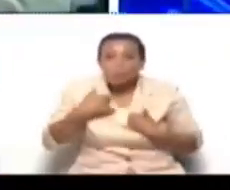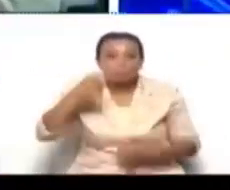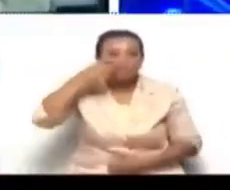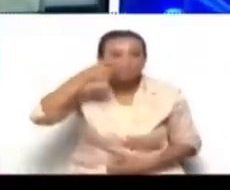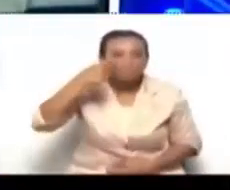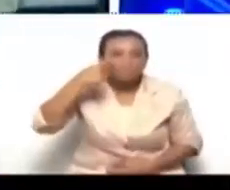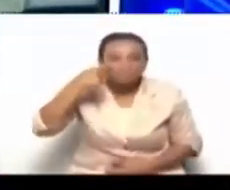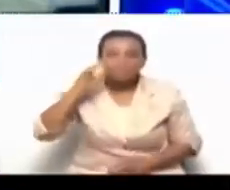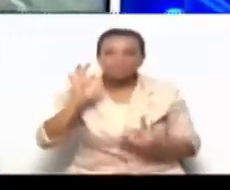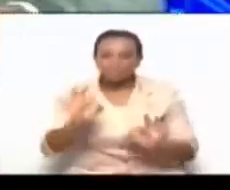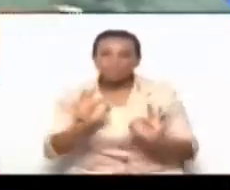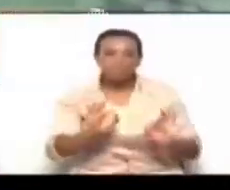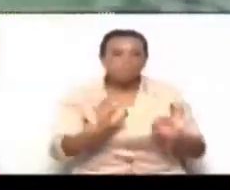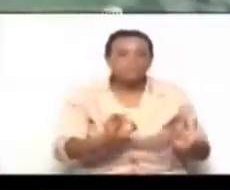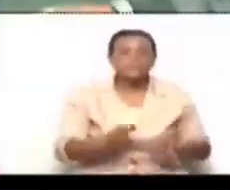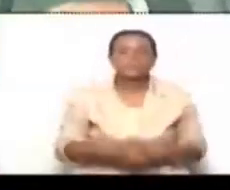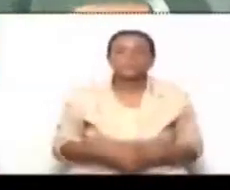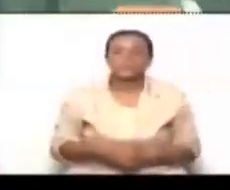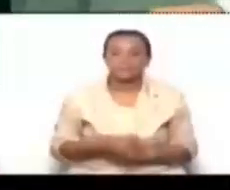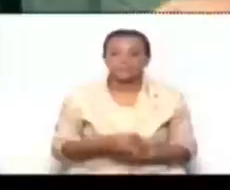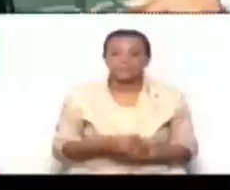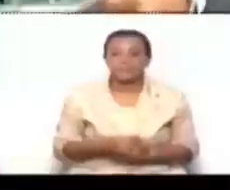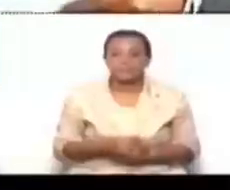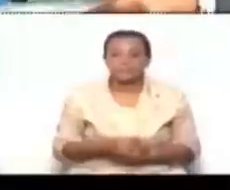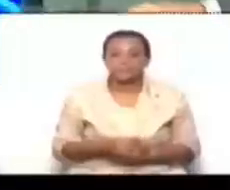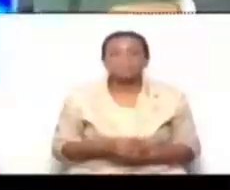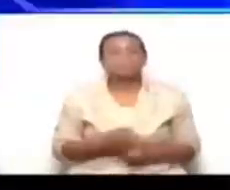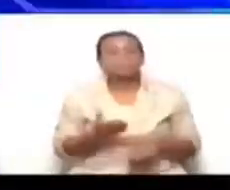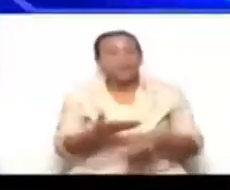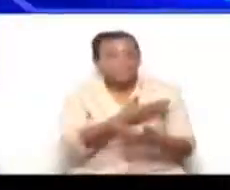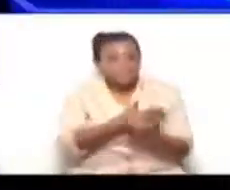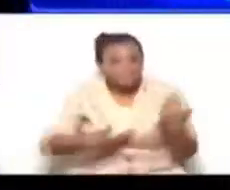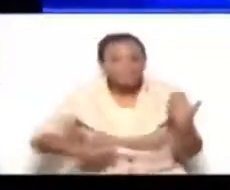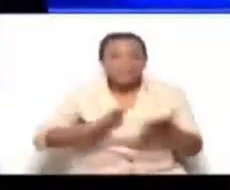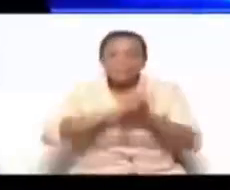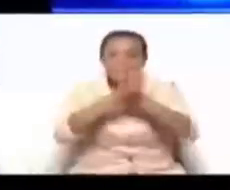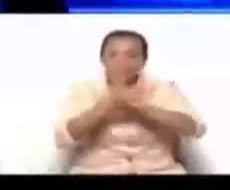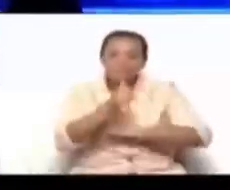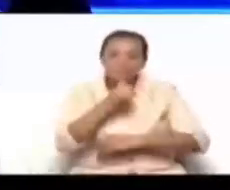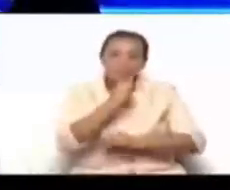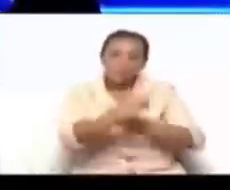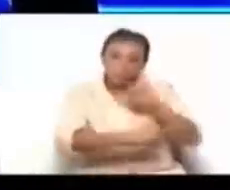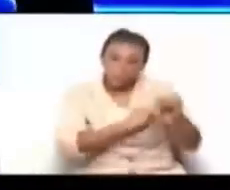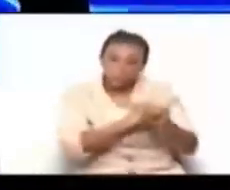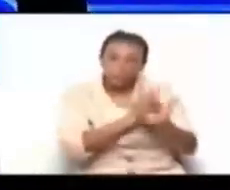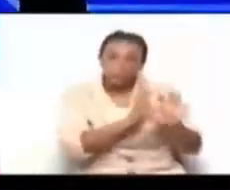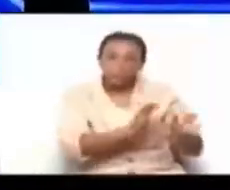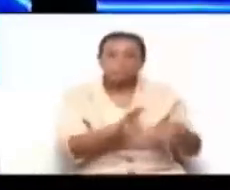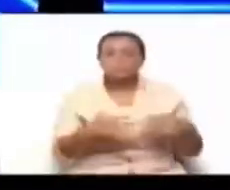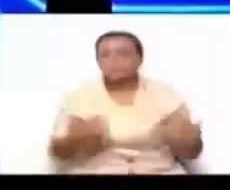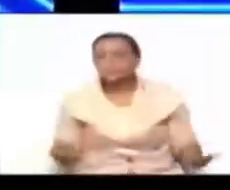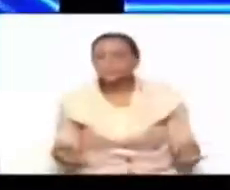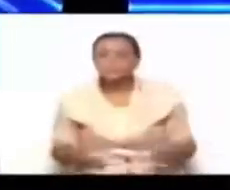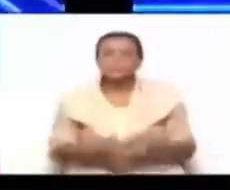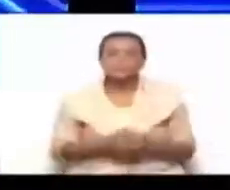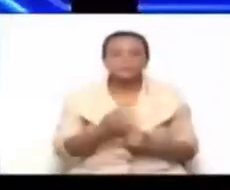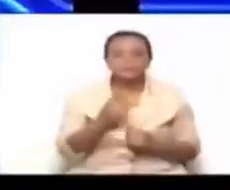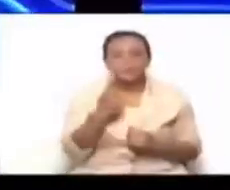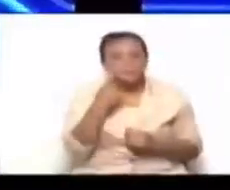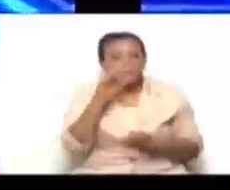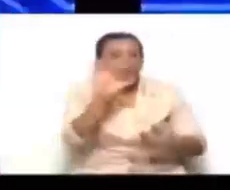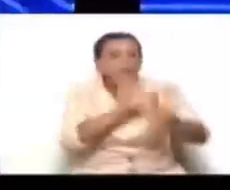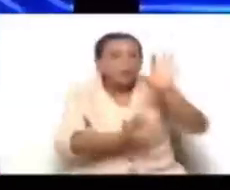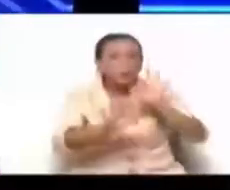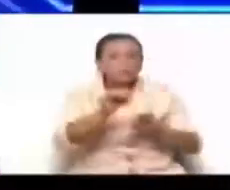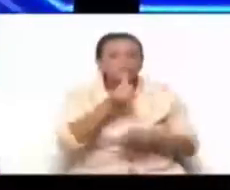nosotros y lo seguiremos garantizando, Miguel Ángel. Señor presidente, para terminar ya, este recorrido informativo, hemos escogido